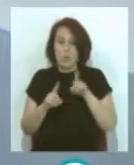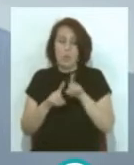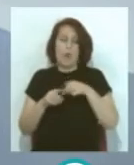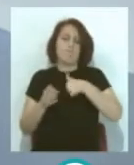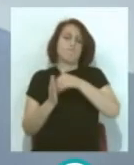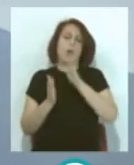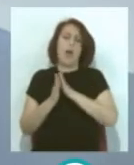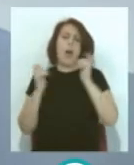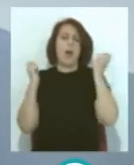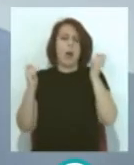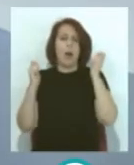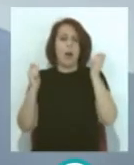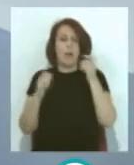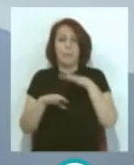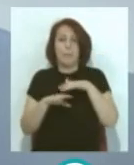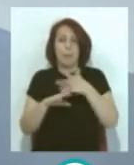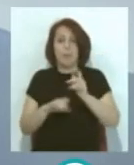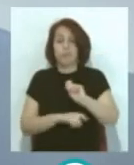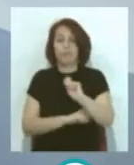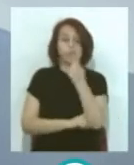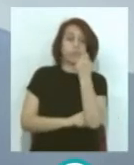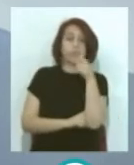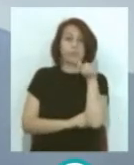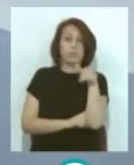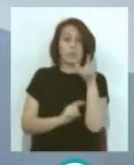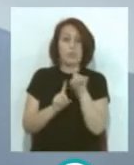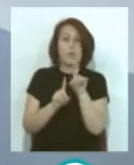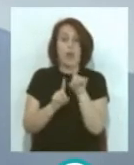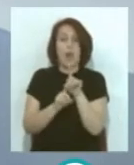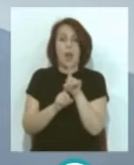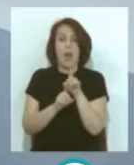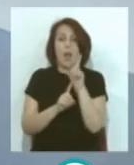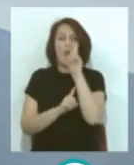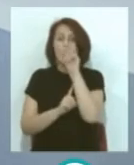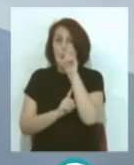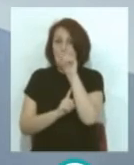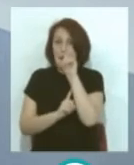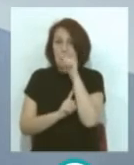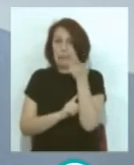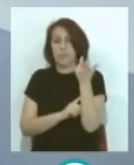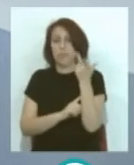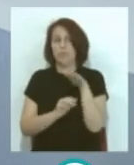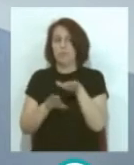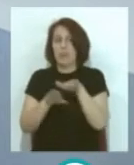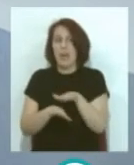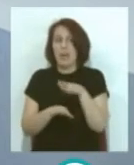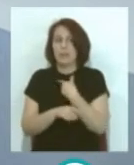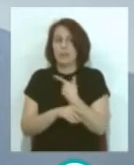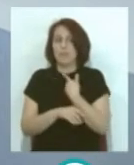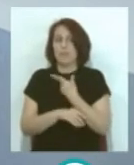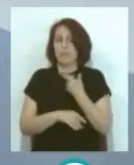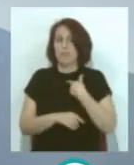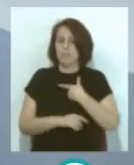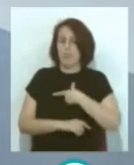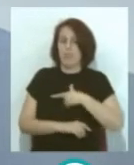o cosas para ganar aquellos tuiteros u otros que